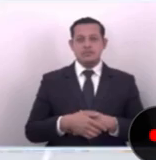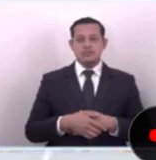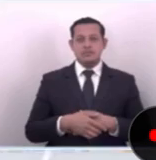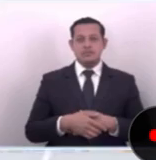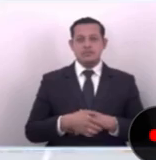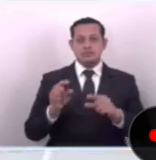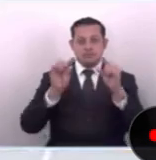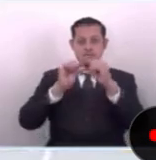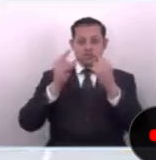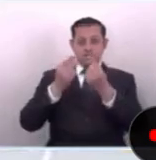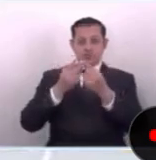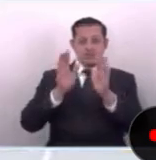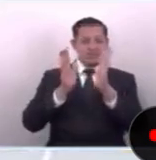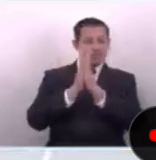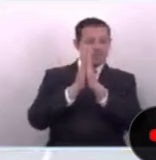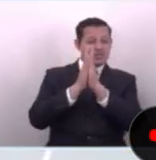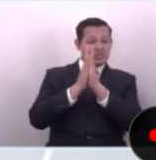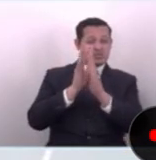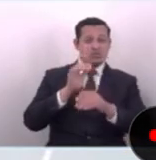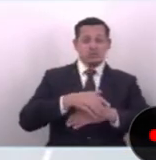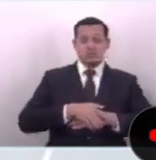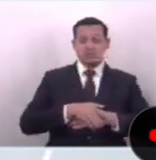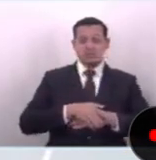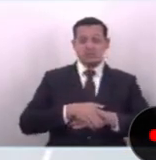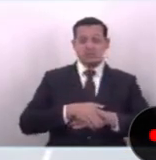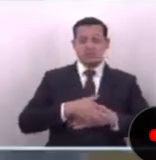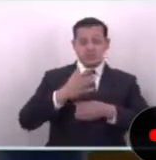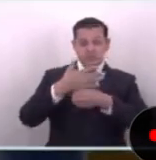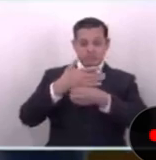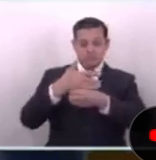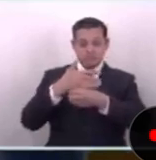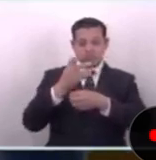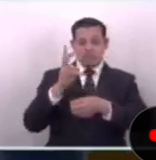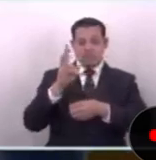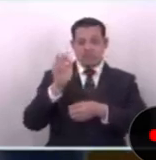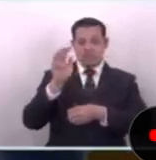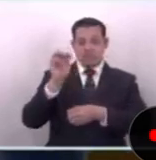el grupo perdón el partido